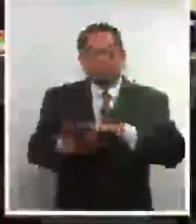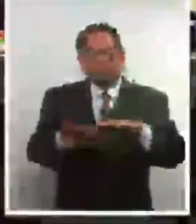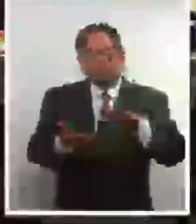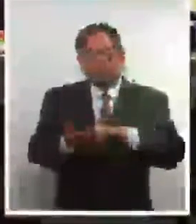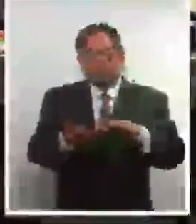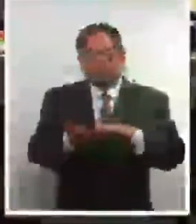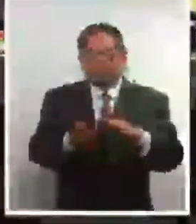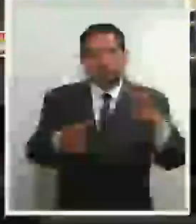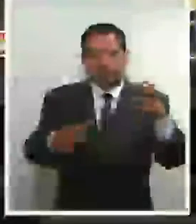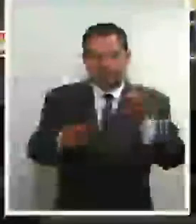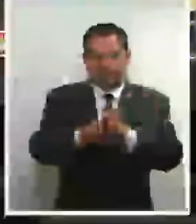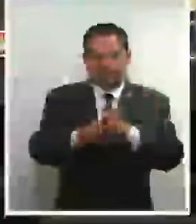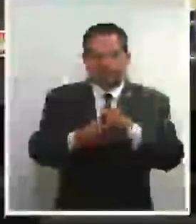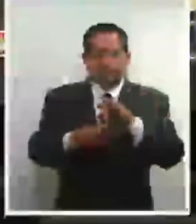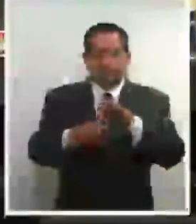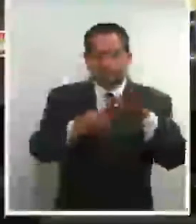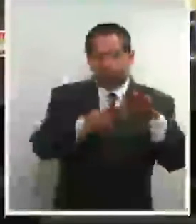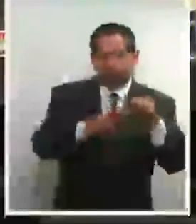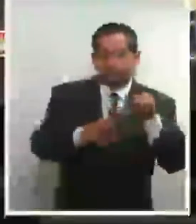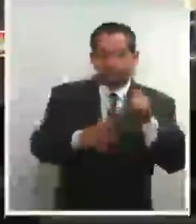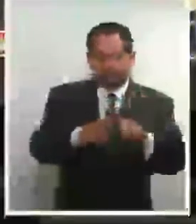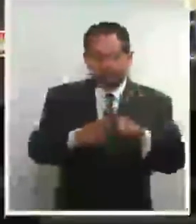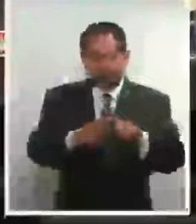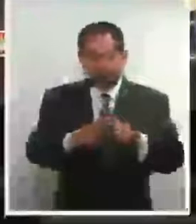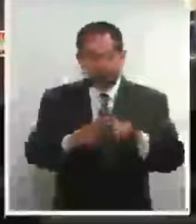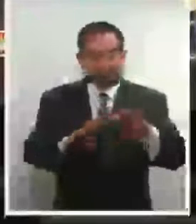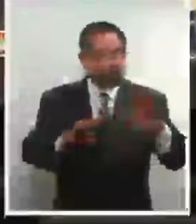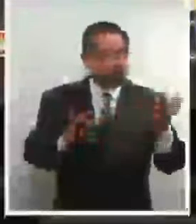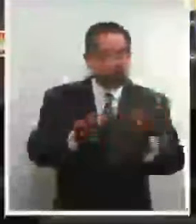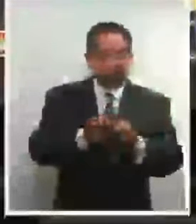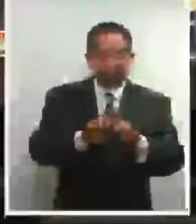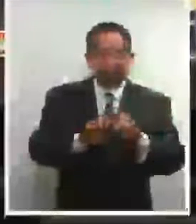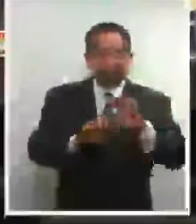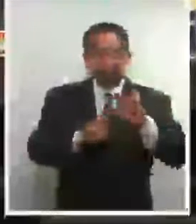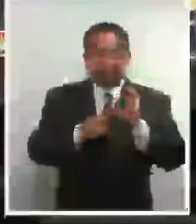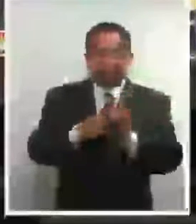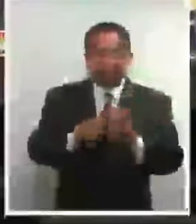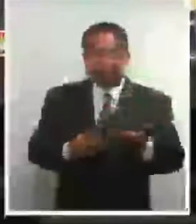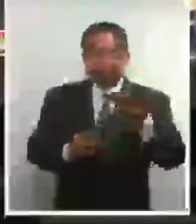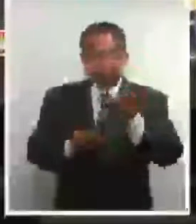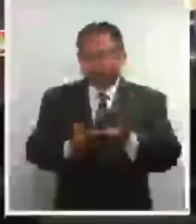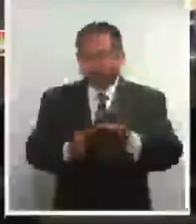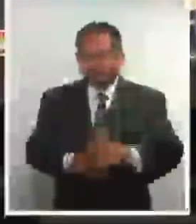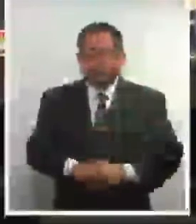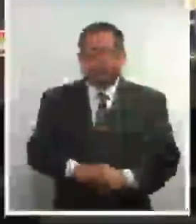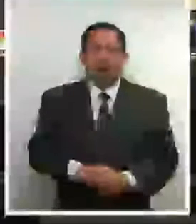Lectura a las reservas presentadas por consenso de la comisión.